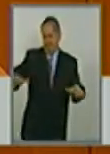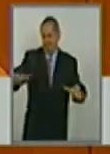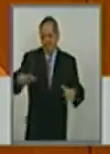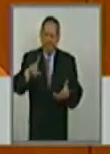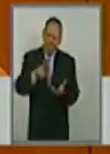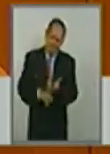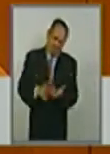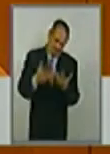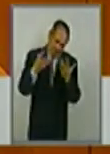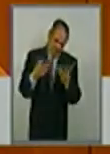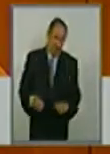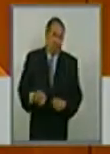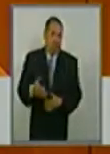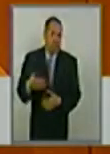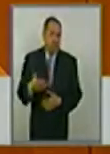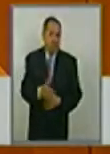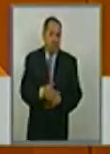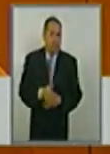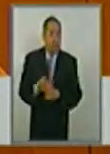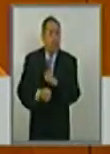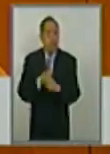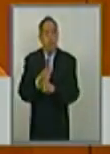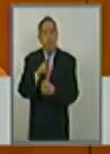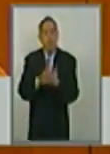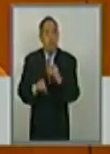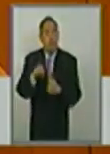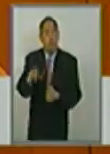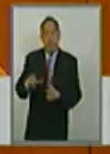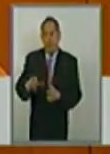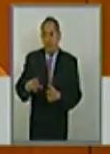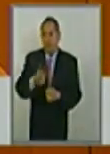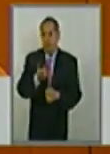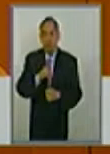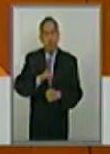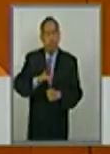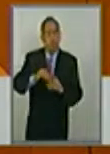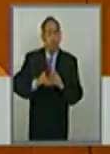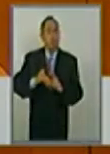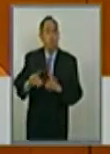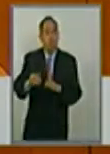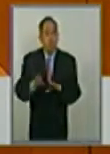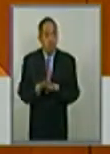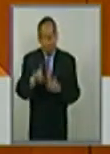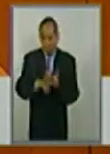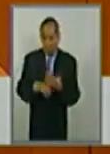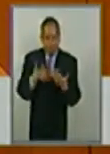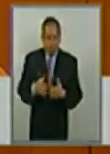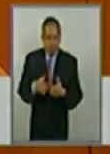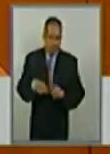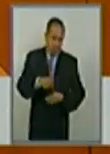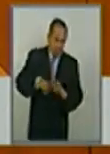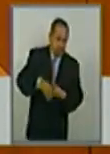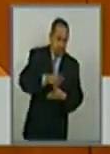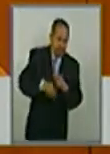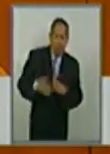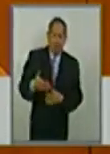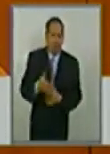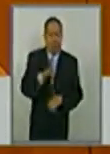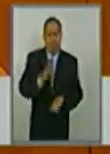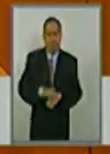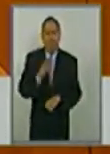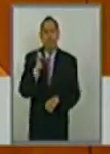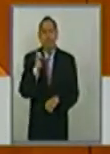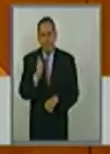En México, en el año 2017 hubo un incremento a nivel nacional de la producción pesquera, lo cual